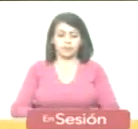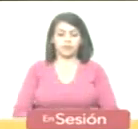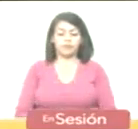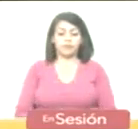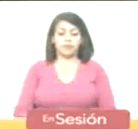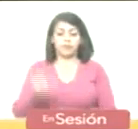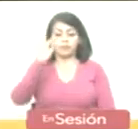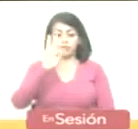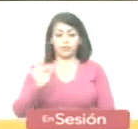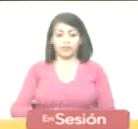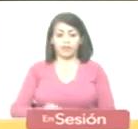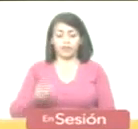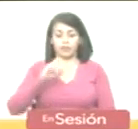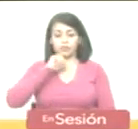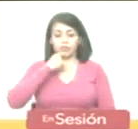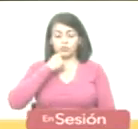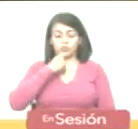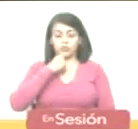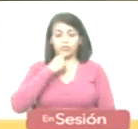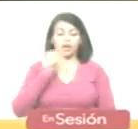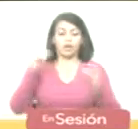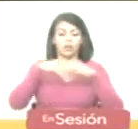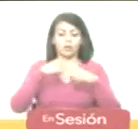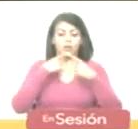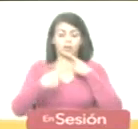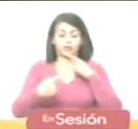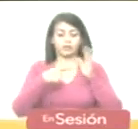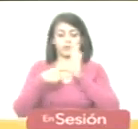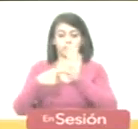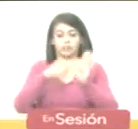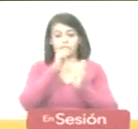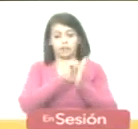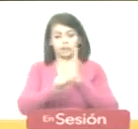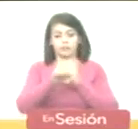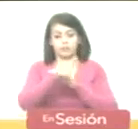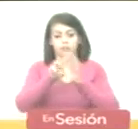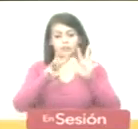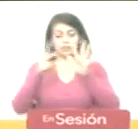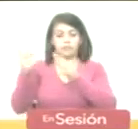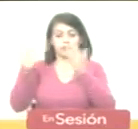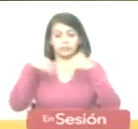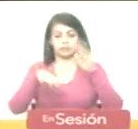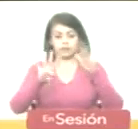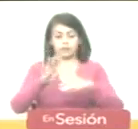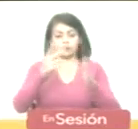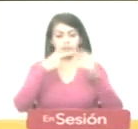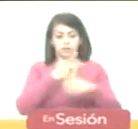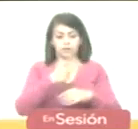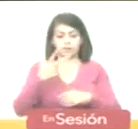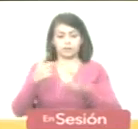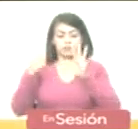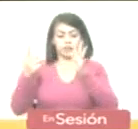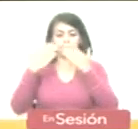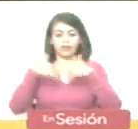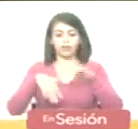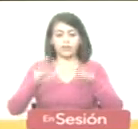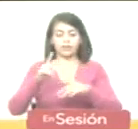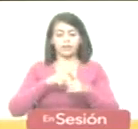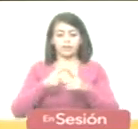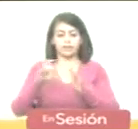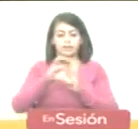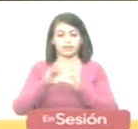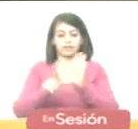la Federación de Rusia, de conformidad con lo previsto en los artículos 187, numeral 14 y 236, numeral 15 de la